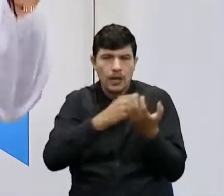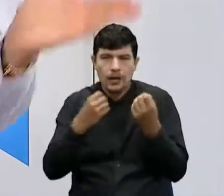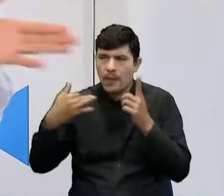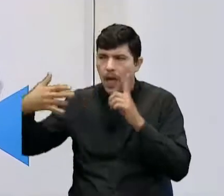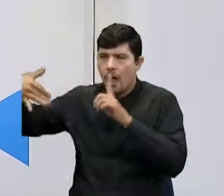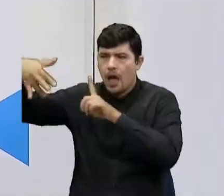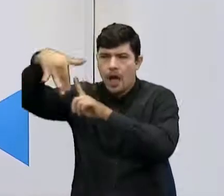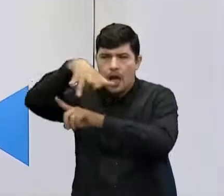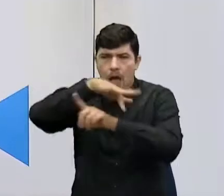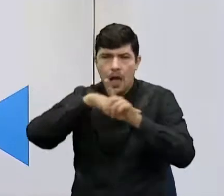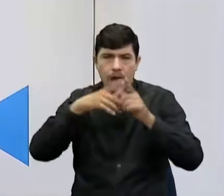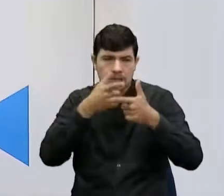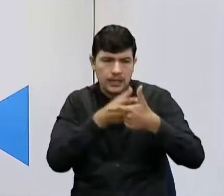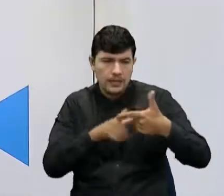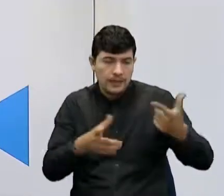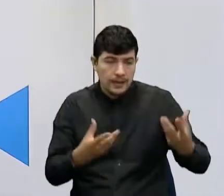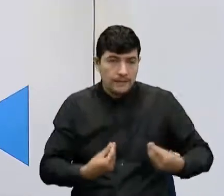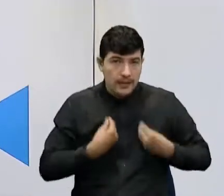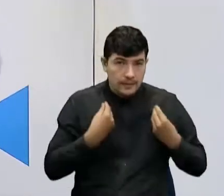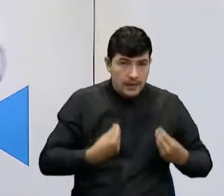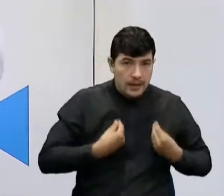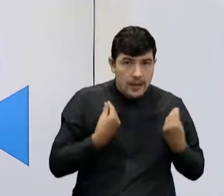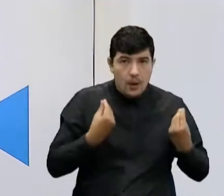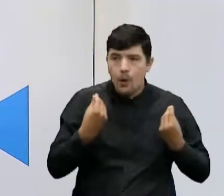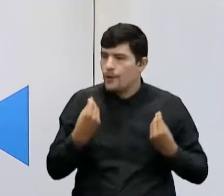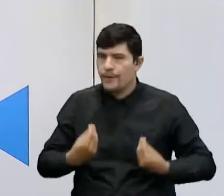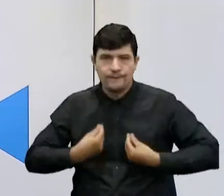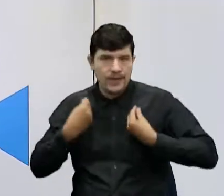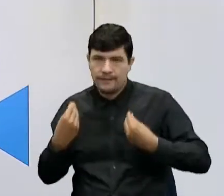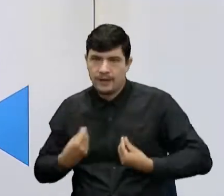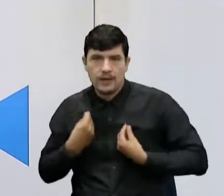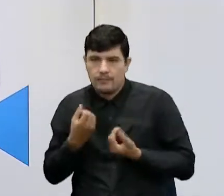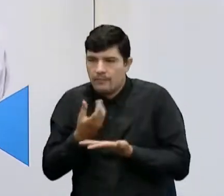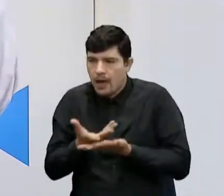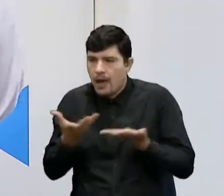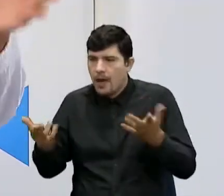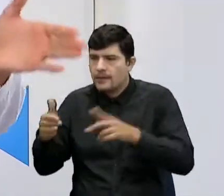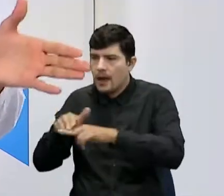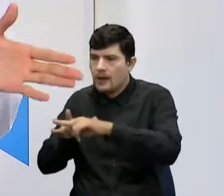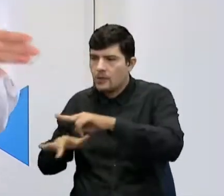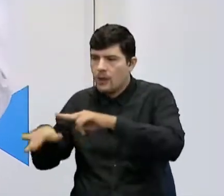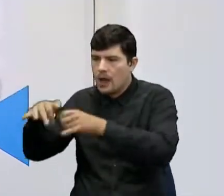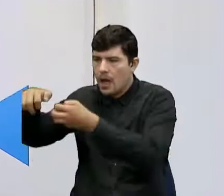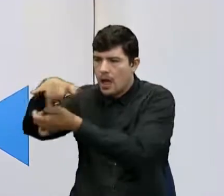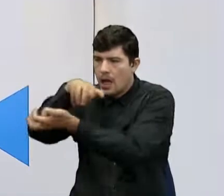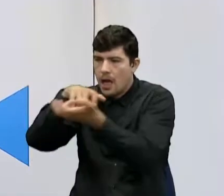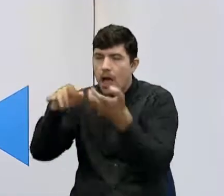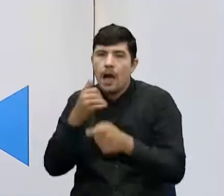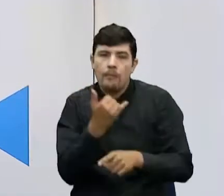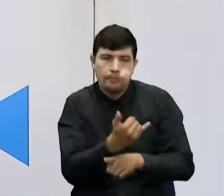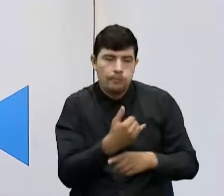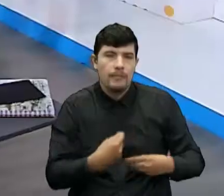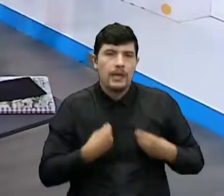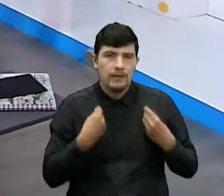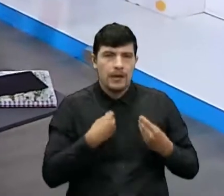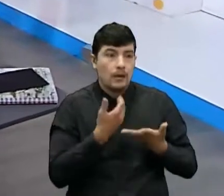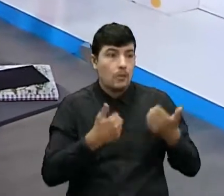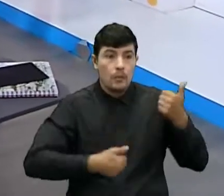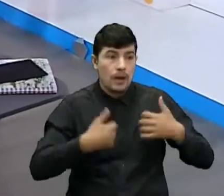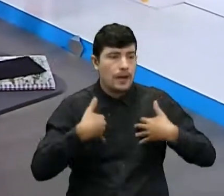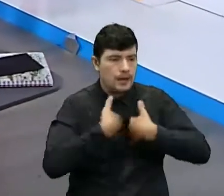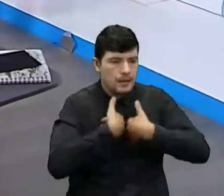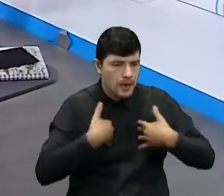divide entre físico y seres vivos Es la unidad natural Pues en este caso de seres abióticos y bióticos ¿Cierto?